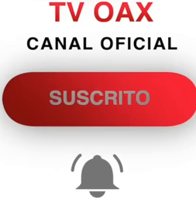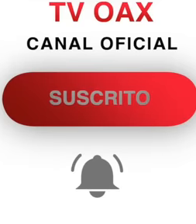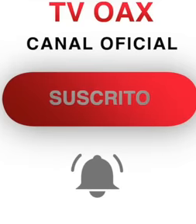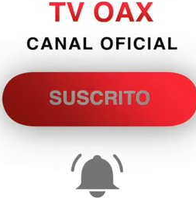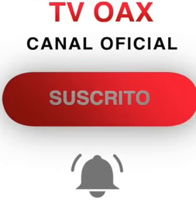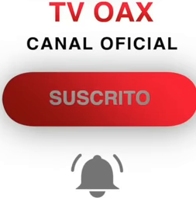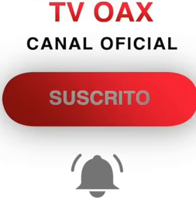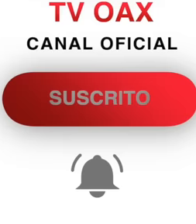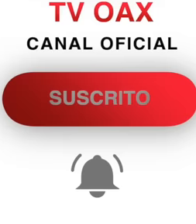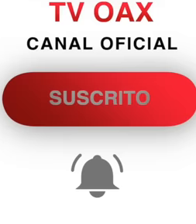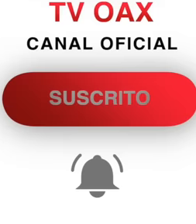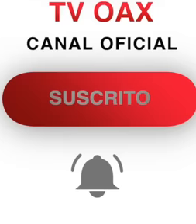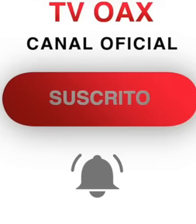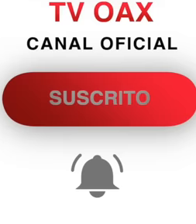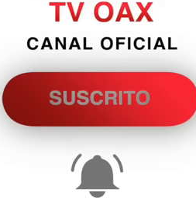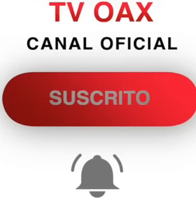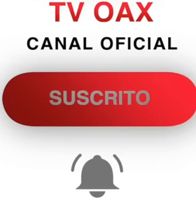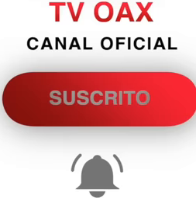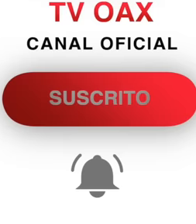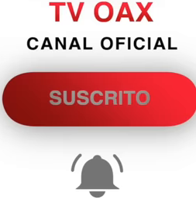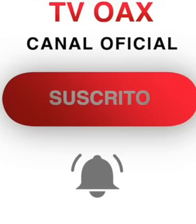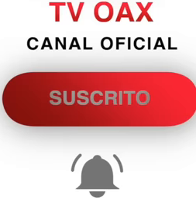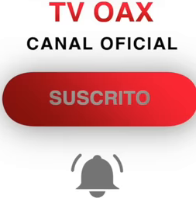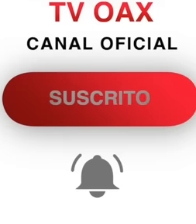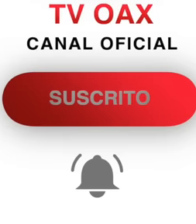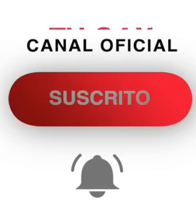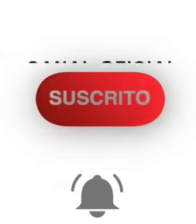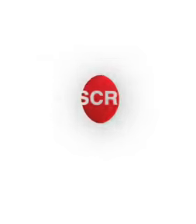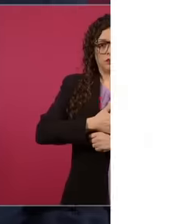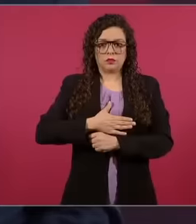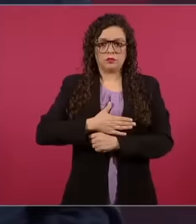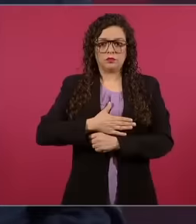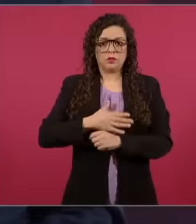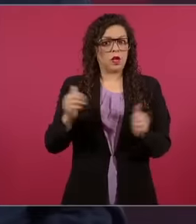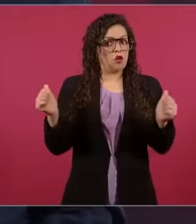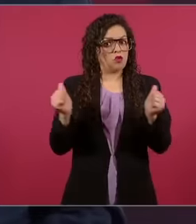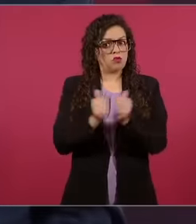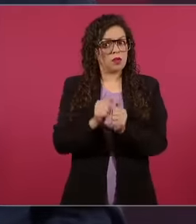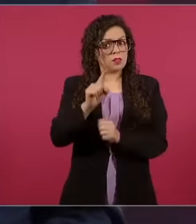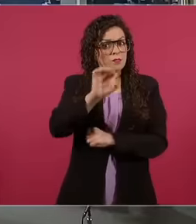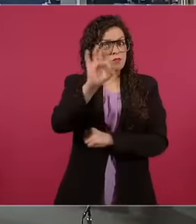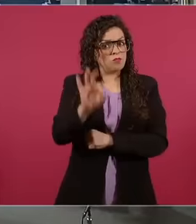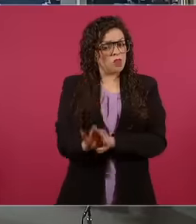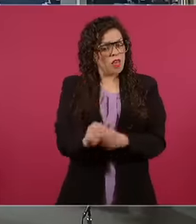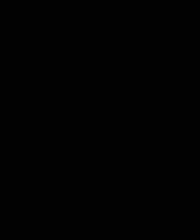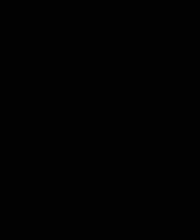y la auténtica democracia. Pero ahí vamos, vamos bien.